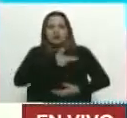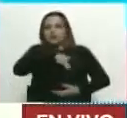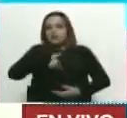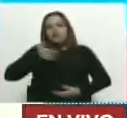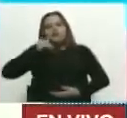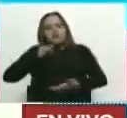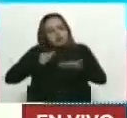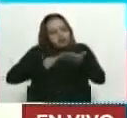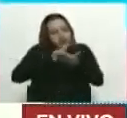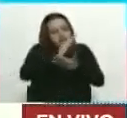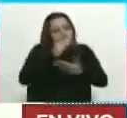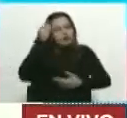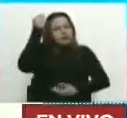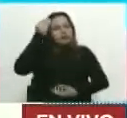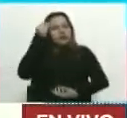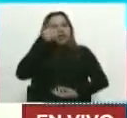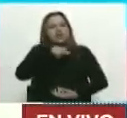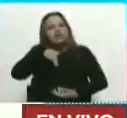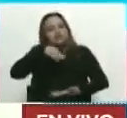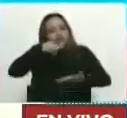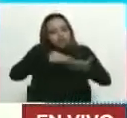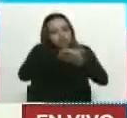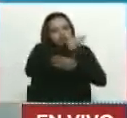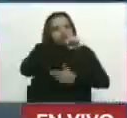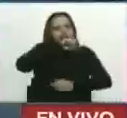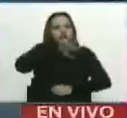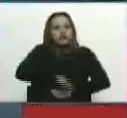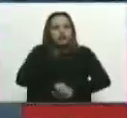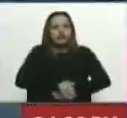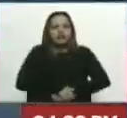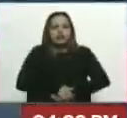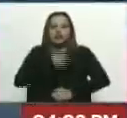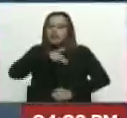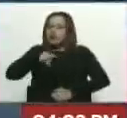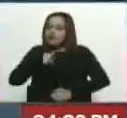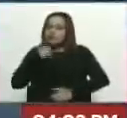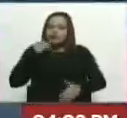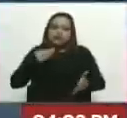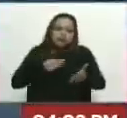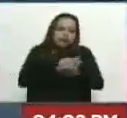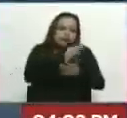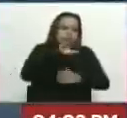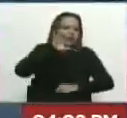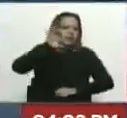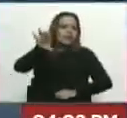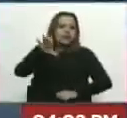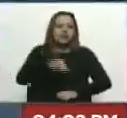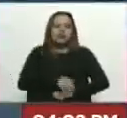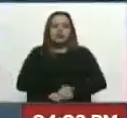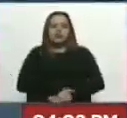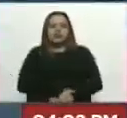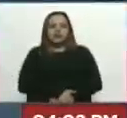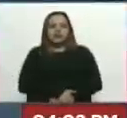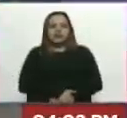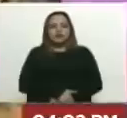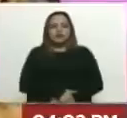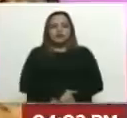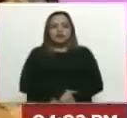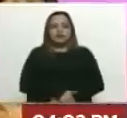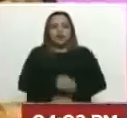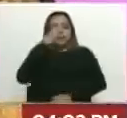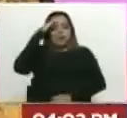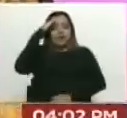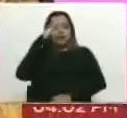a su pensamiento, hemos sido leales a su legado, hemos sido leales a la patria, los